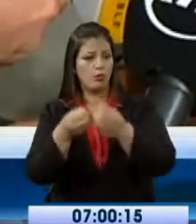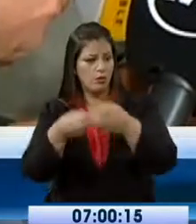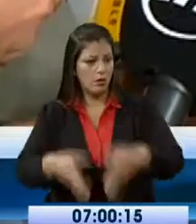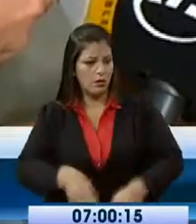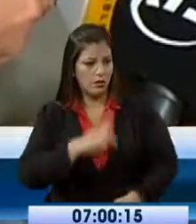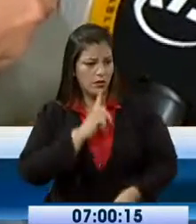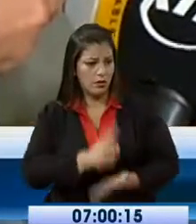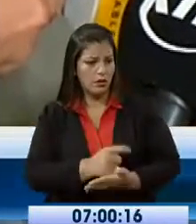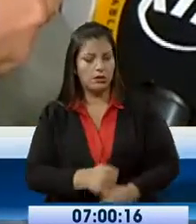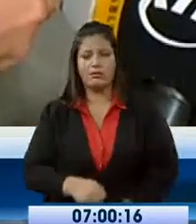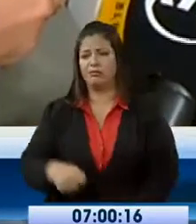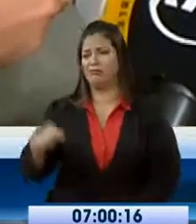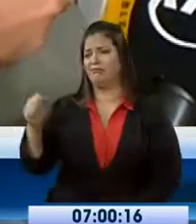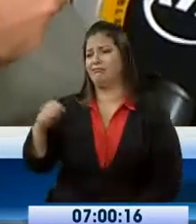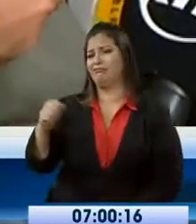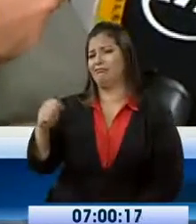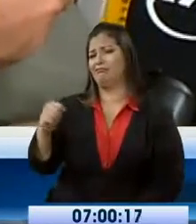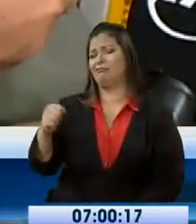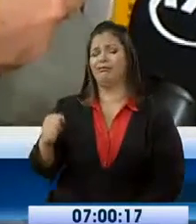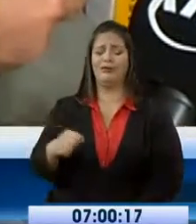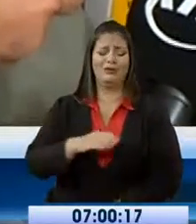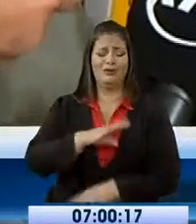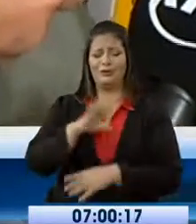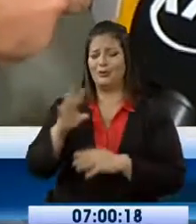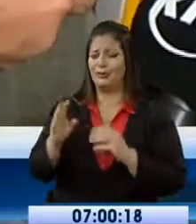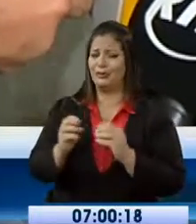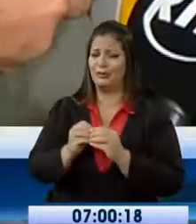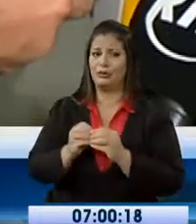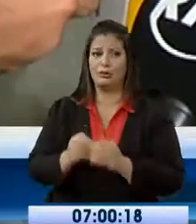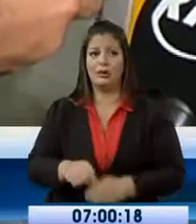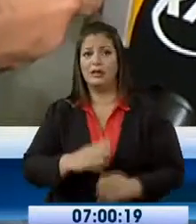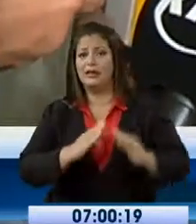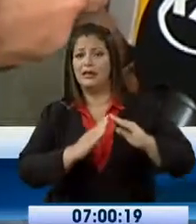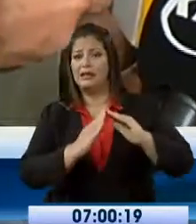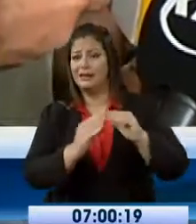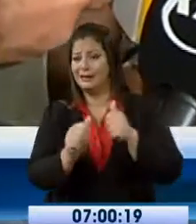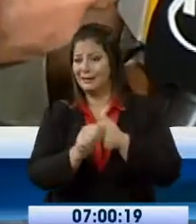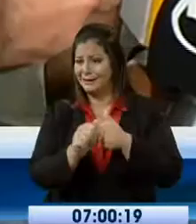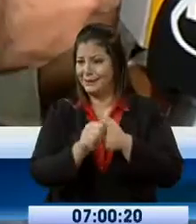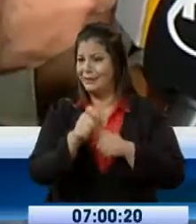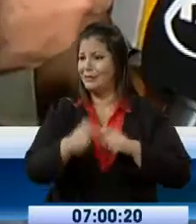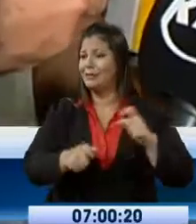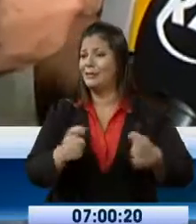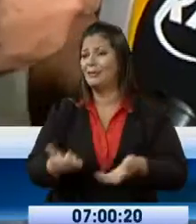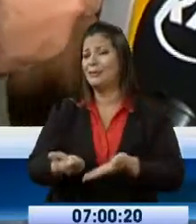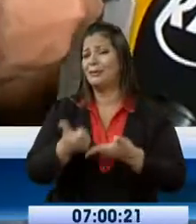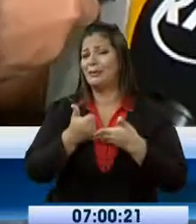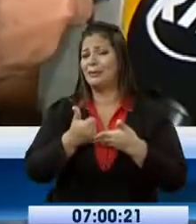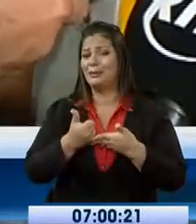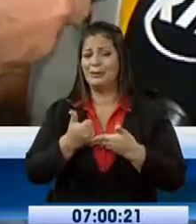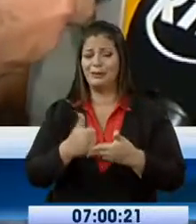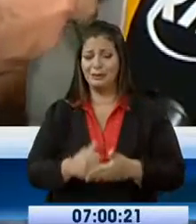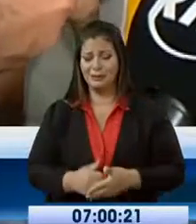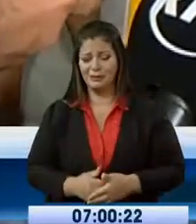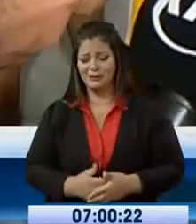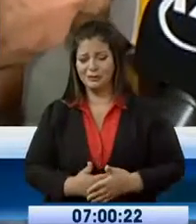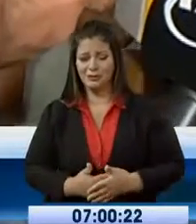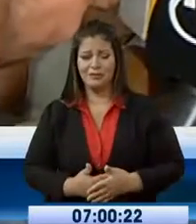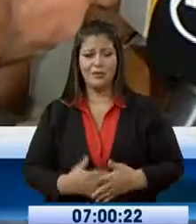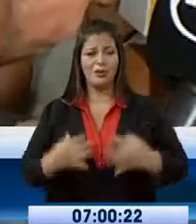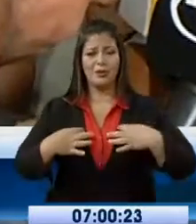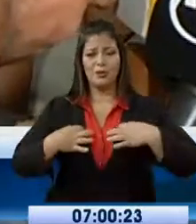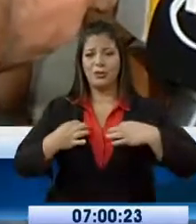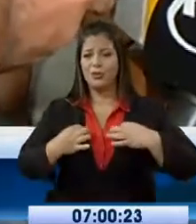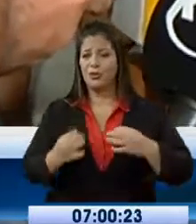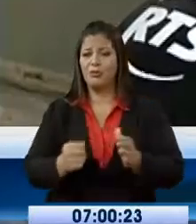más. Gracias a los vecinos que me dieron la mano y me colaboraron, salvé solo eso. Todo lo que son útiles, uniformes,